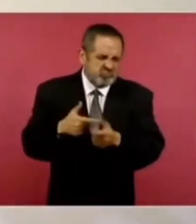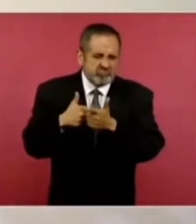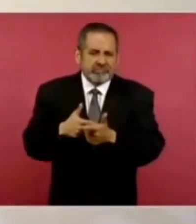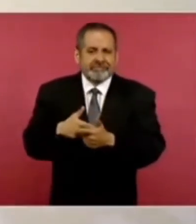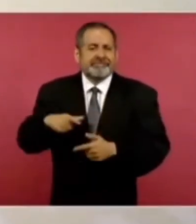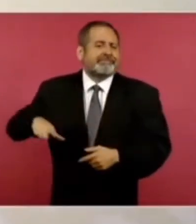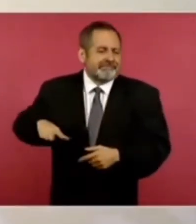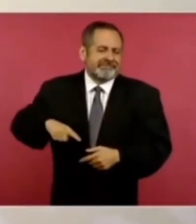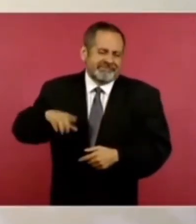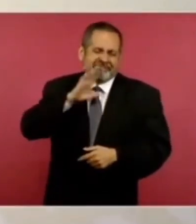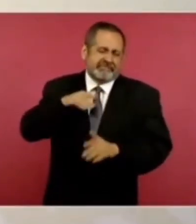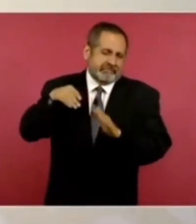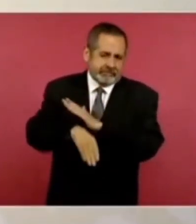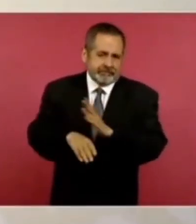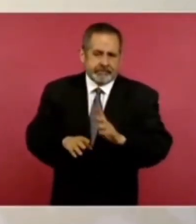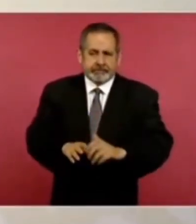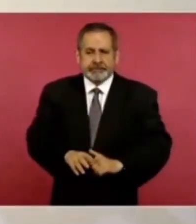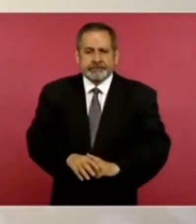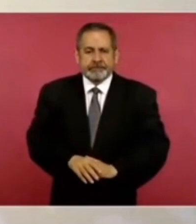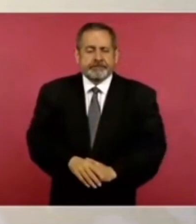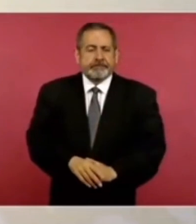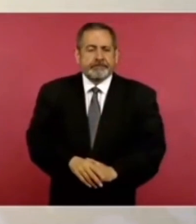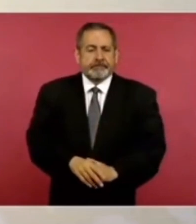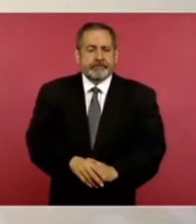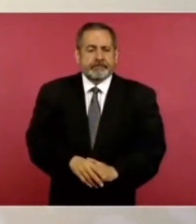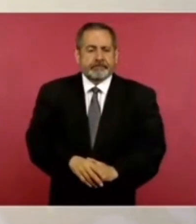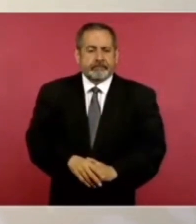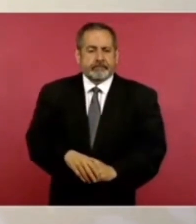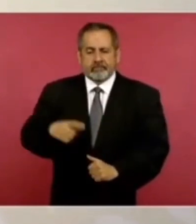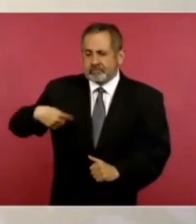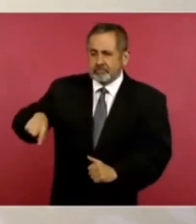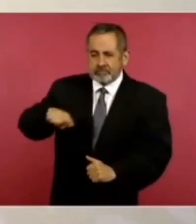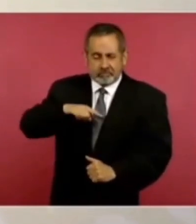a los dueños de la carretera.